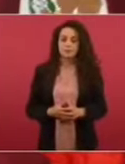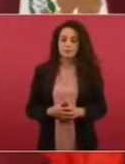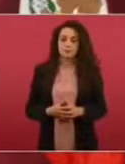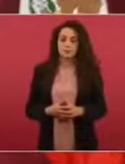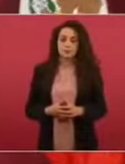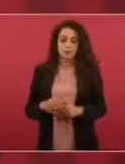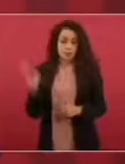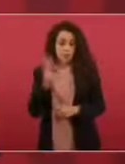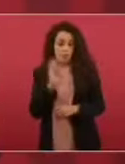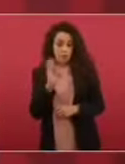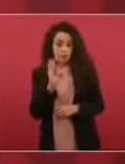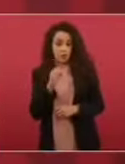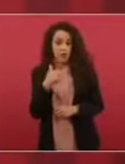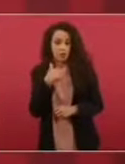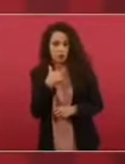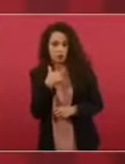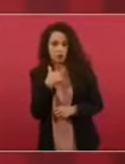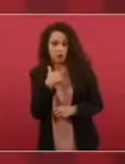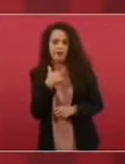me inclino a favor de alguien,